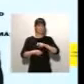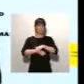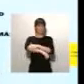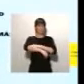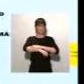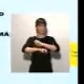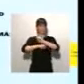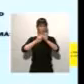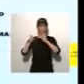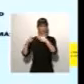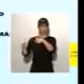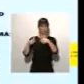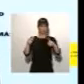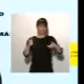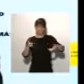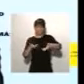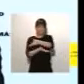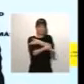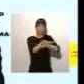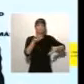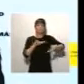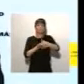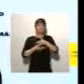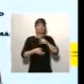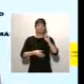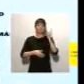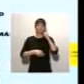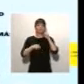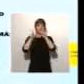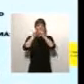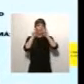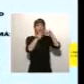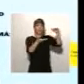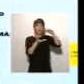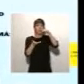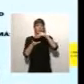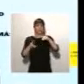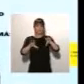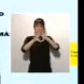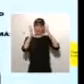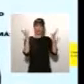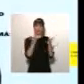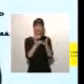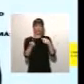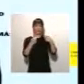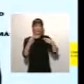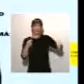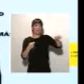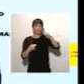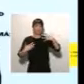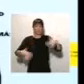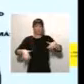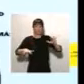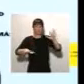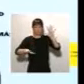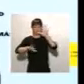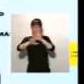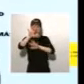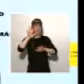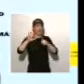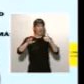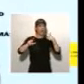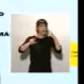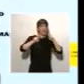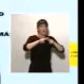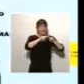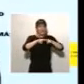lo que hemos hecho es identificar proveedores en un mercado internacional tremendamente complejo, realizar los análisis de ficha técnica